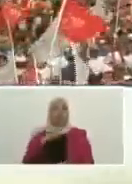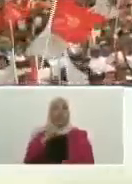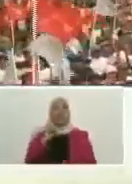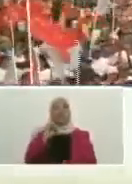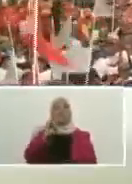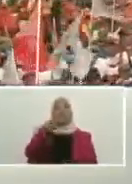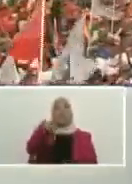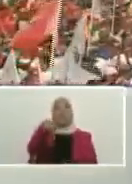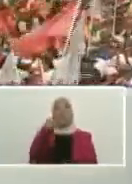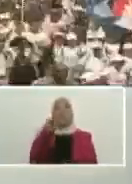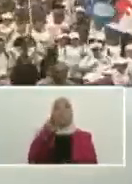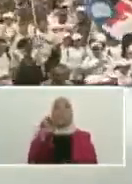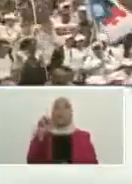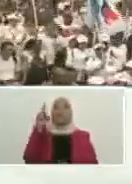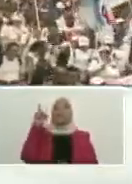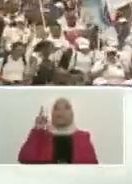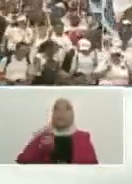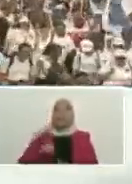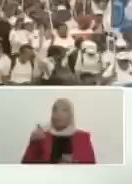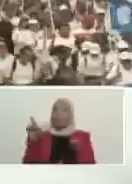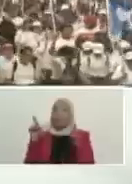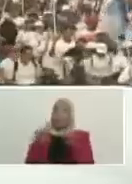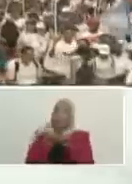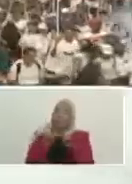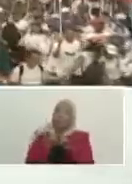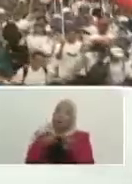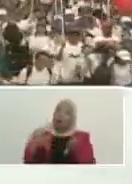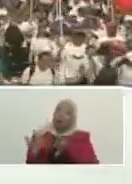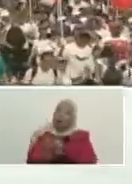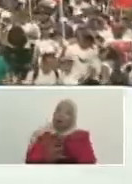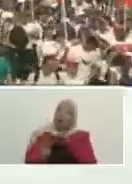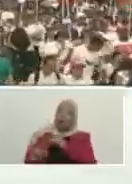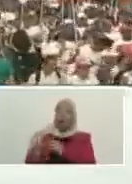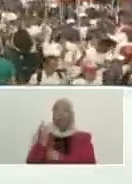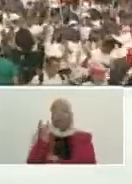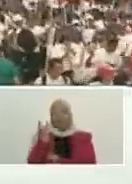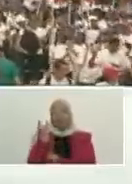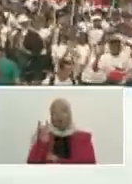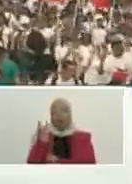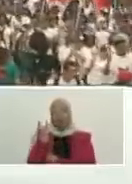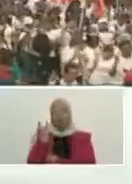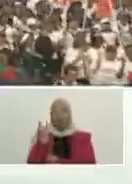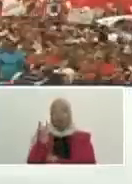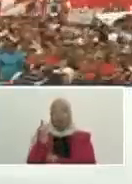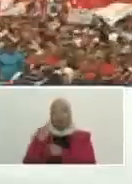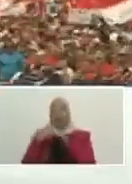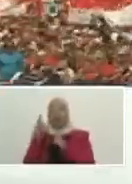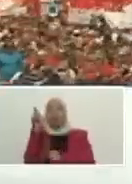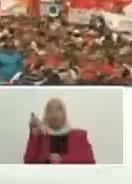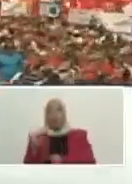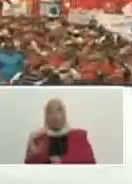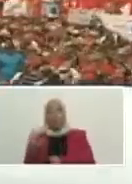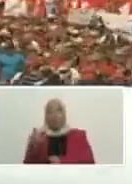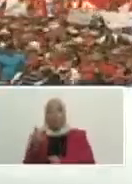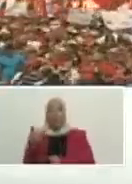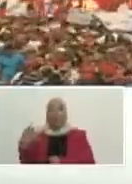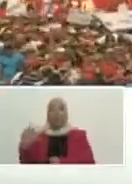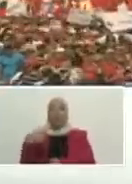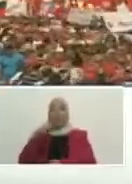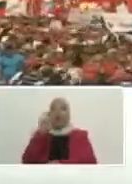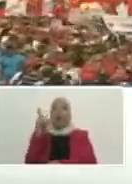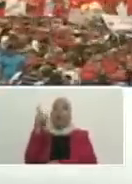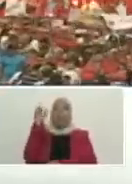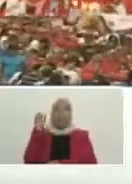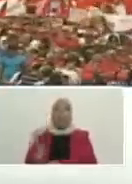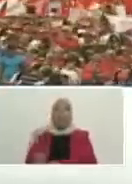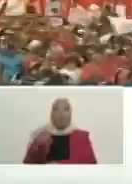pueblo, también se urdiera una traición, y fue Juan Vicente Gómez el encargado de